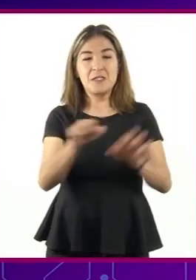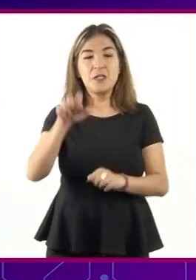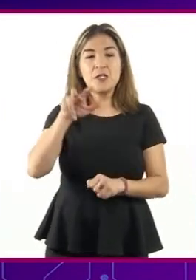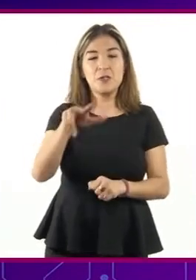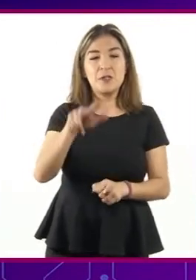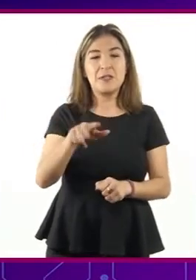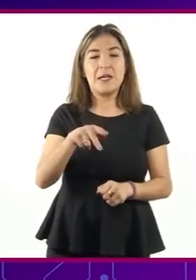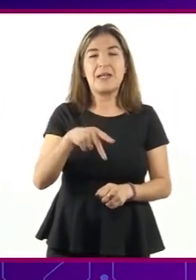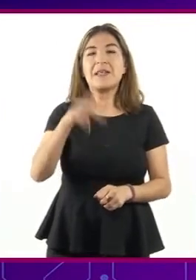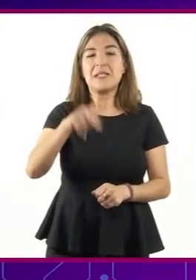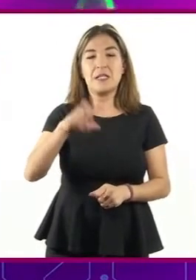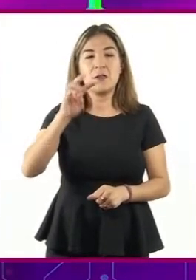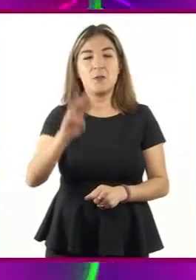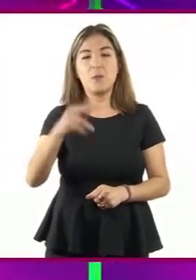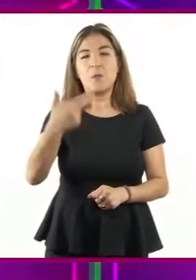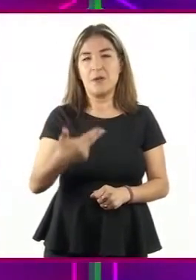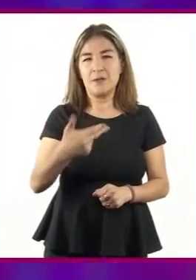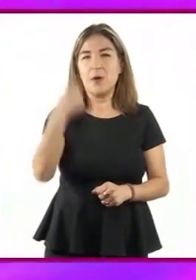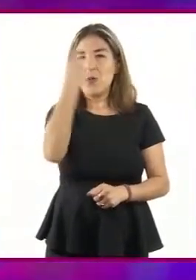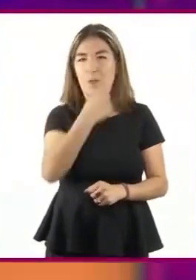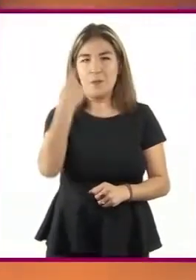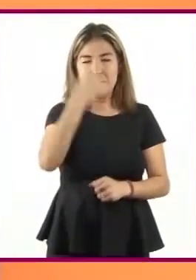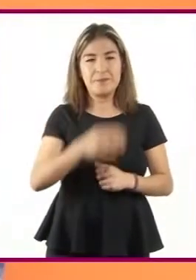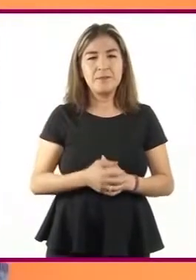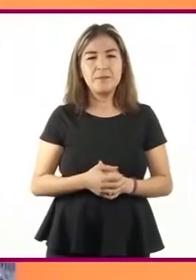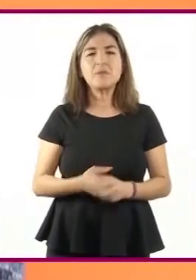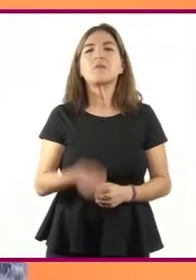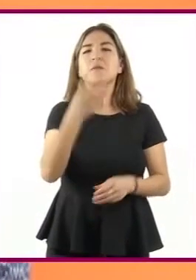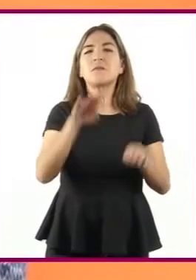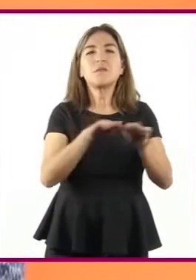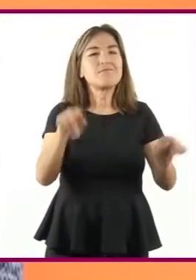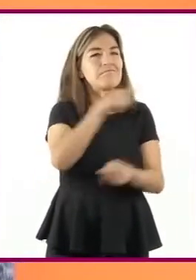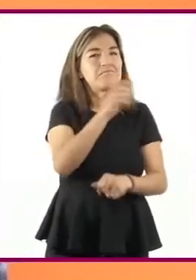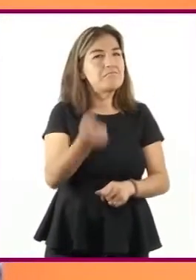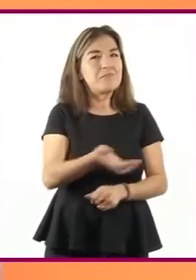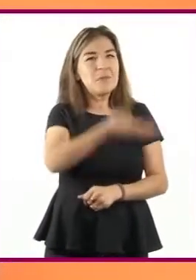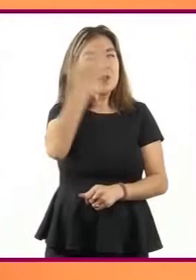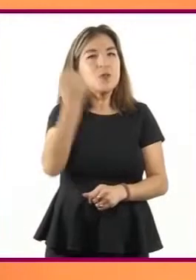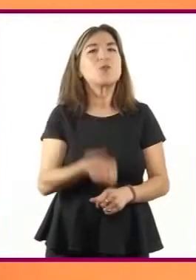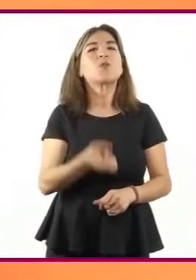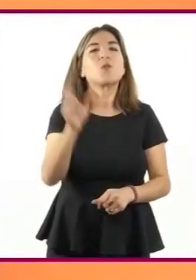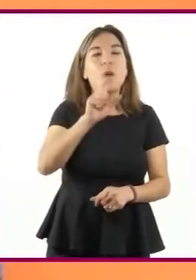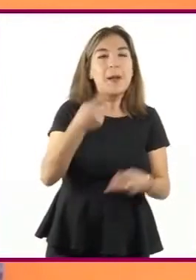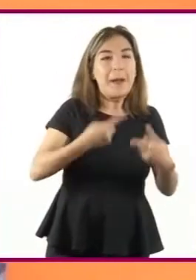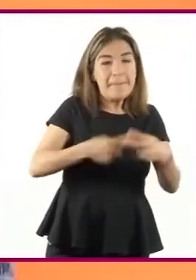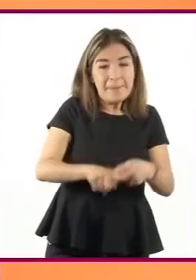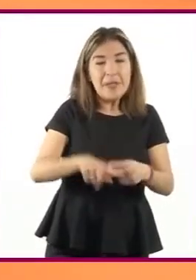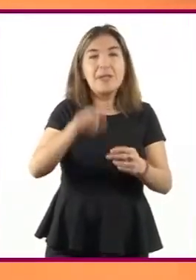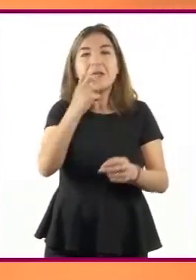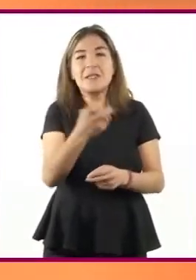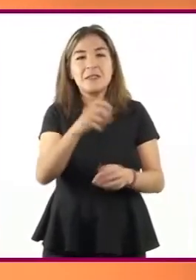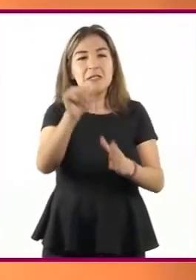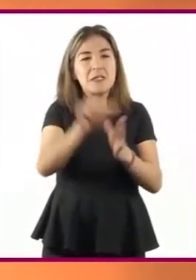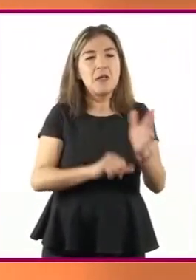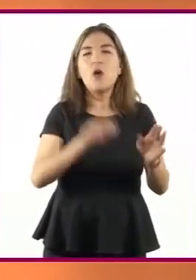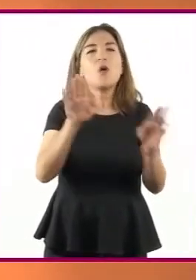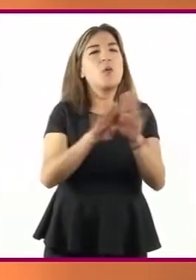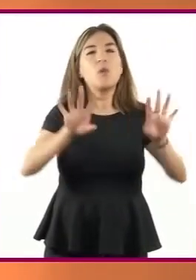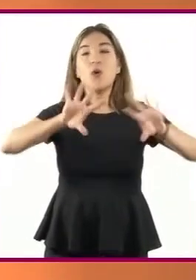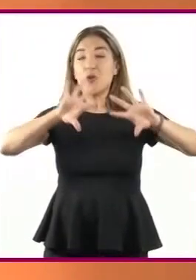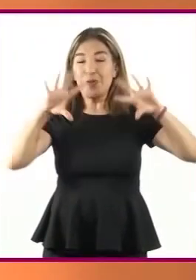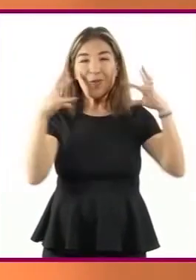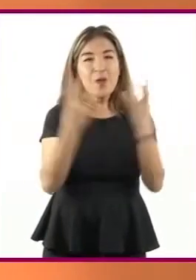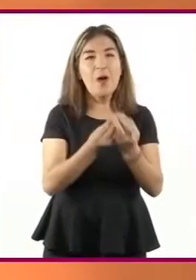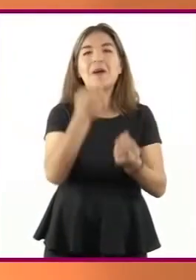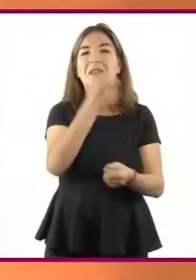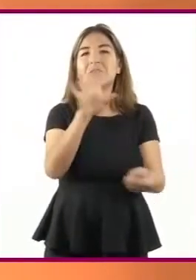10.618 kWh. Los medidores no saben cuándo empieza o termina un bimestre. Llevan el conteo total de